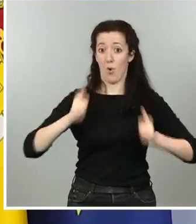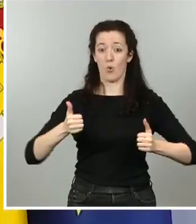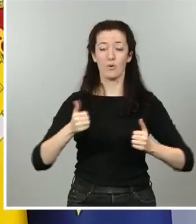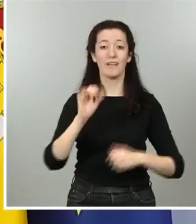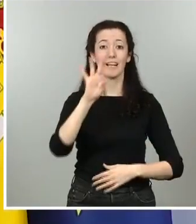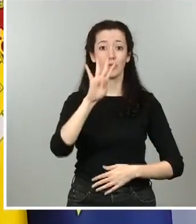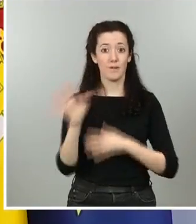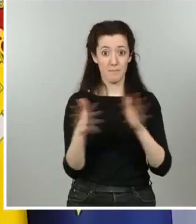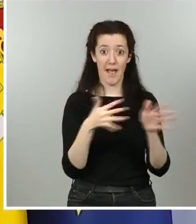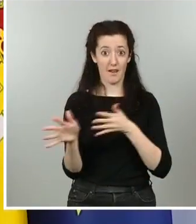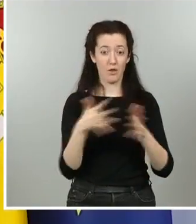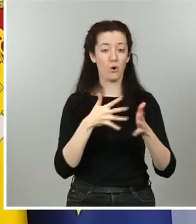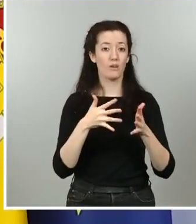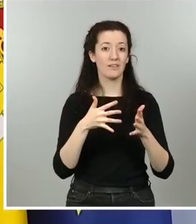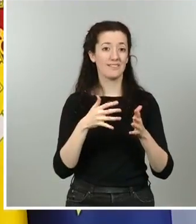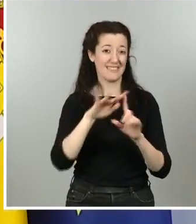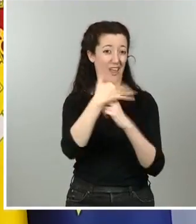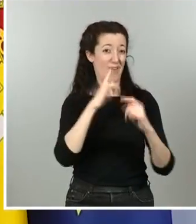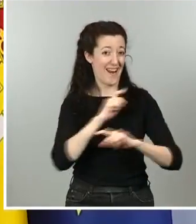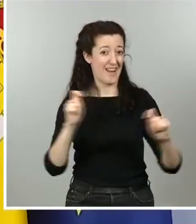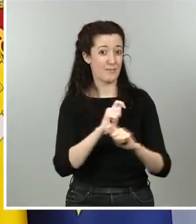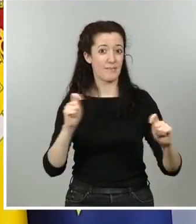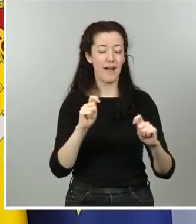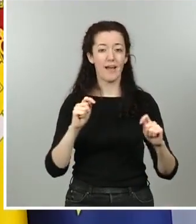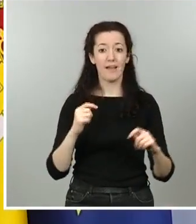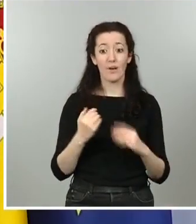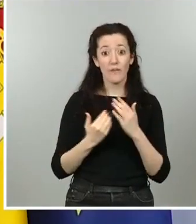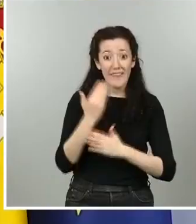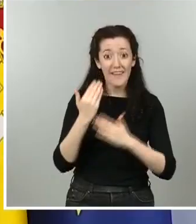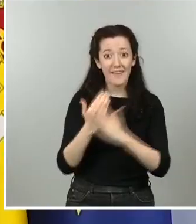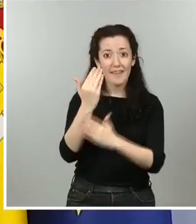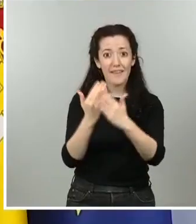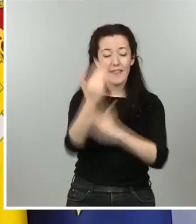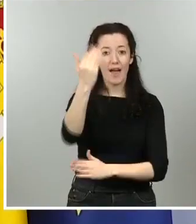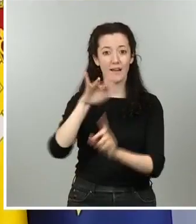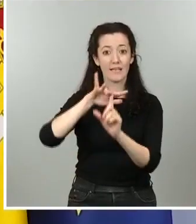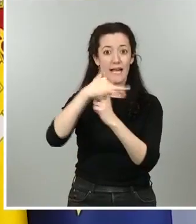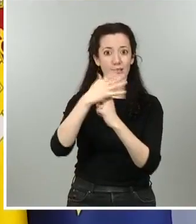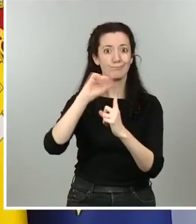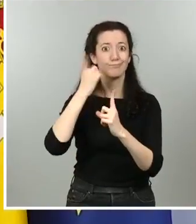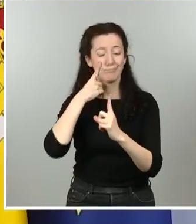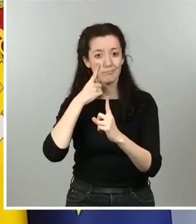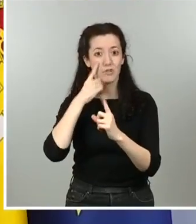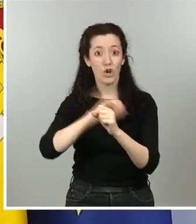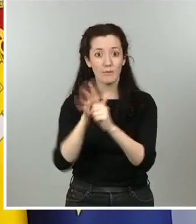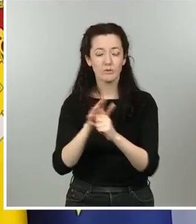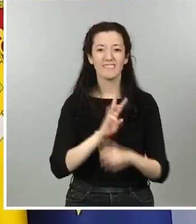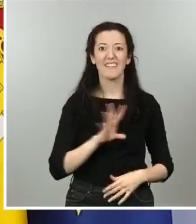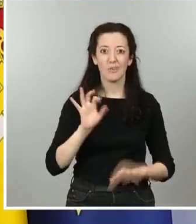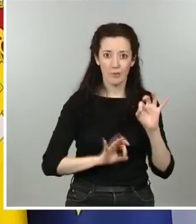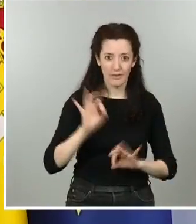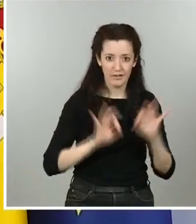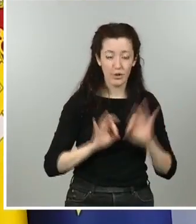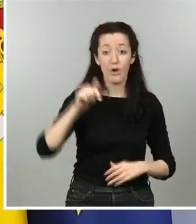teníamos incrementos del orden del 35% diarios de nuevos casos diagnosticados. Hoy el dato es